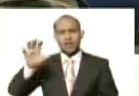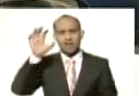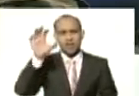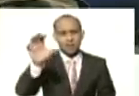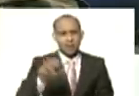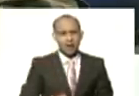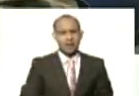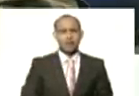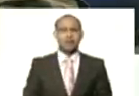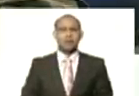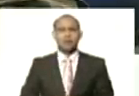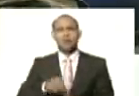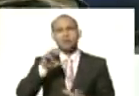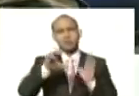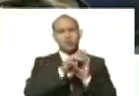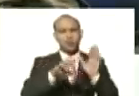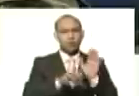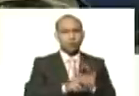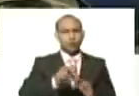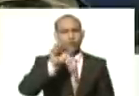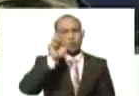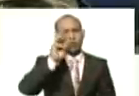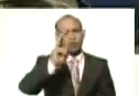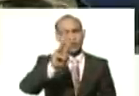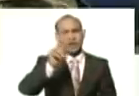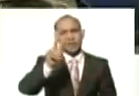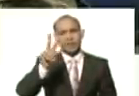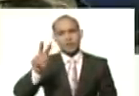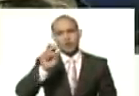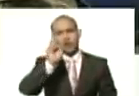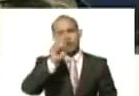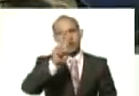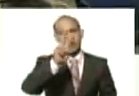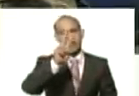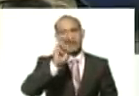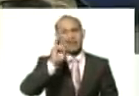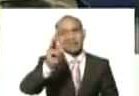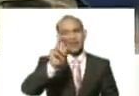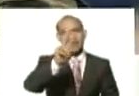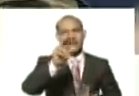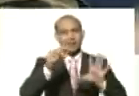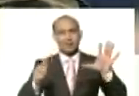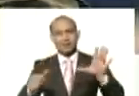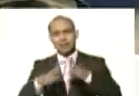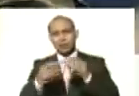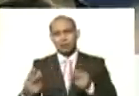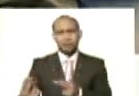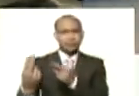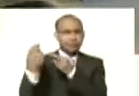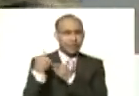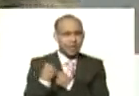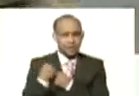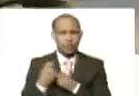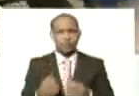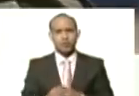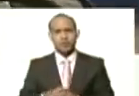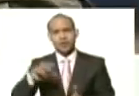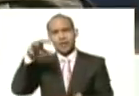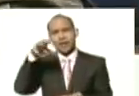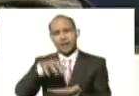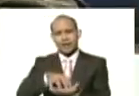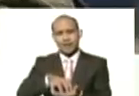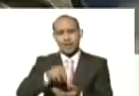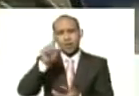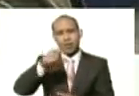el 326 de la Constitución, que hablan sobre todo lo que tiene que ver con la corresponsabilidad entre el Estado y el pueblo